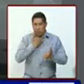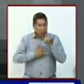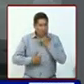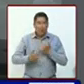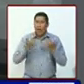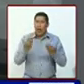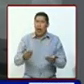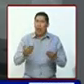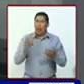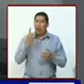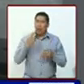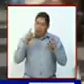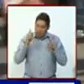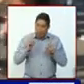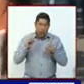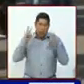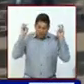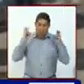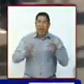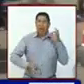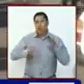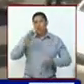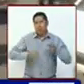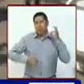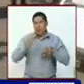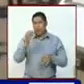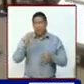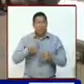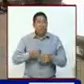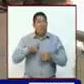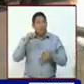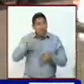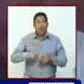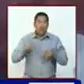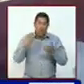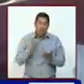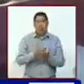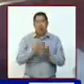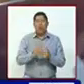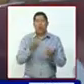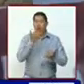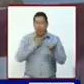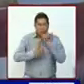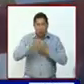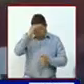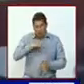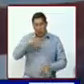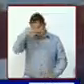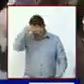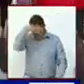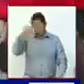prácticamente hay un ente que es la justicia que de tarde o temprano va a llegar, como lo que ha sucedido con el señor Camacho.